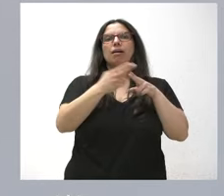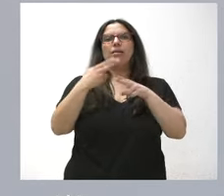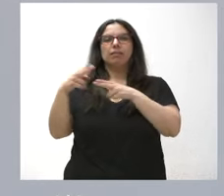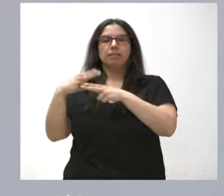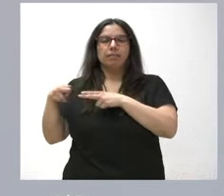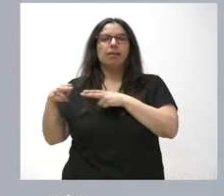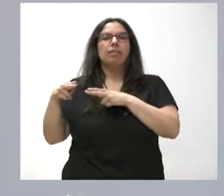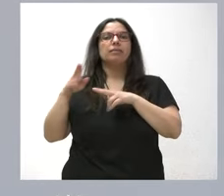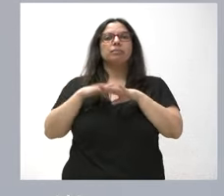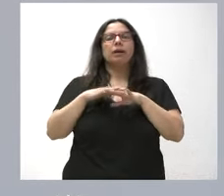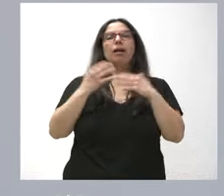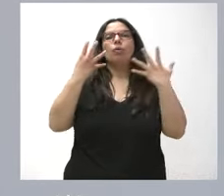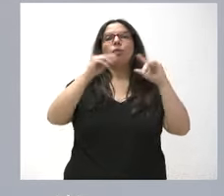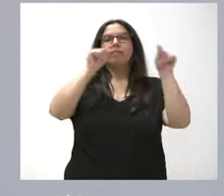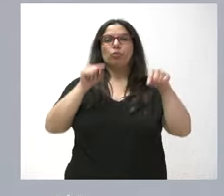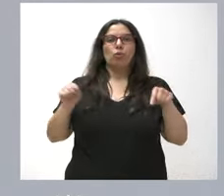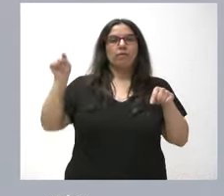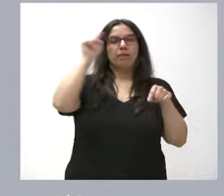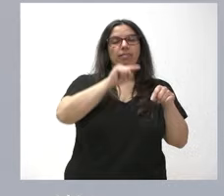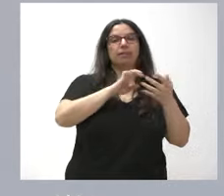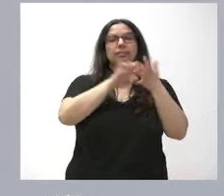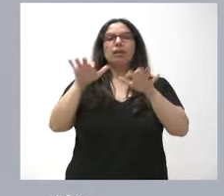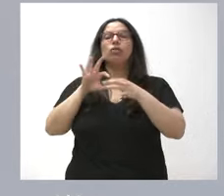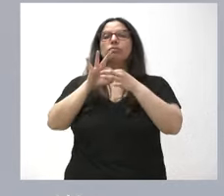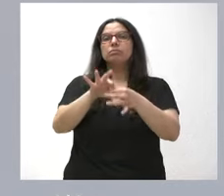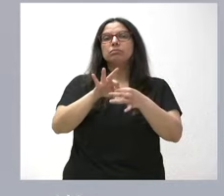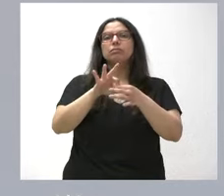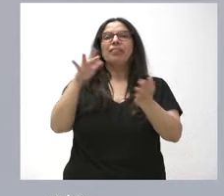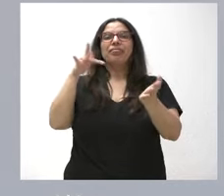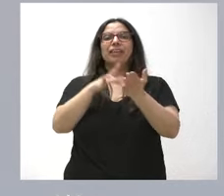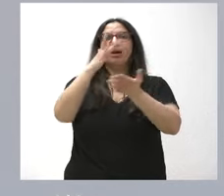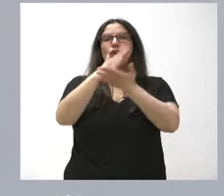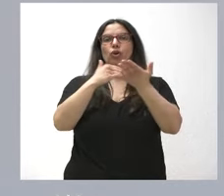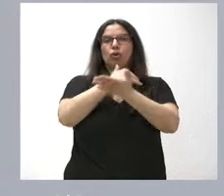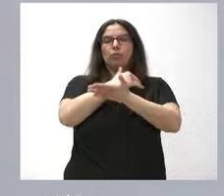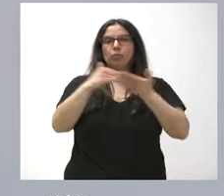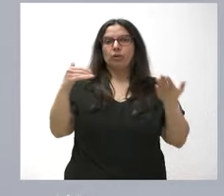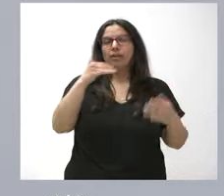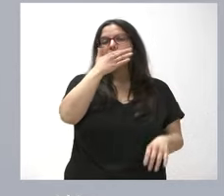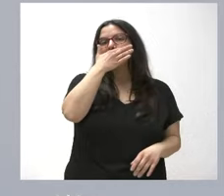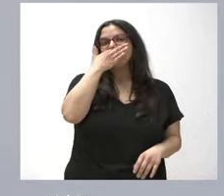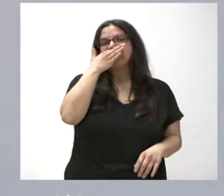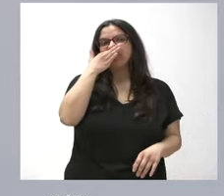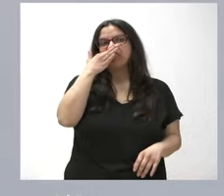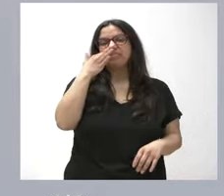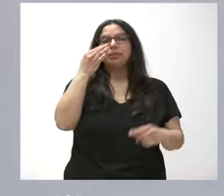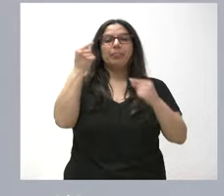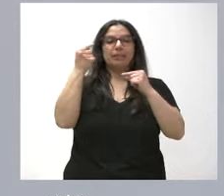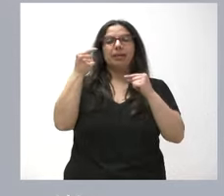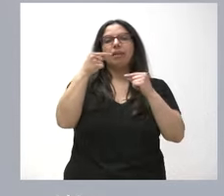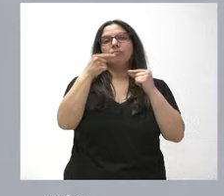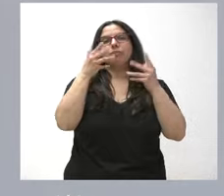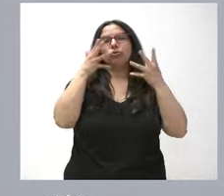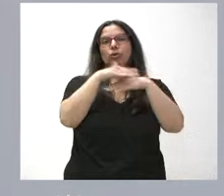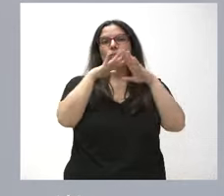las 9 provincias de Castilla y León con motivo del Día de la Comunidad y el detalle sobre los acuerdos del Consejo de Gobierno esta